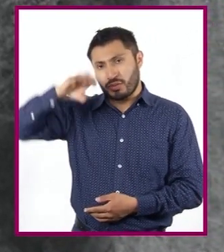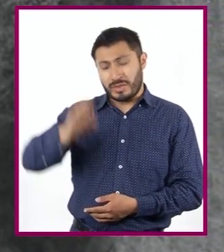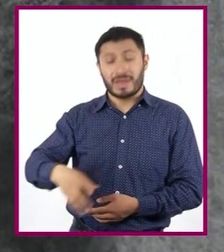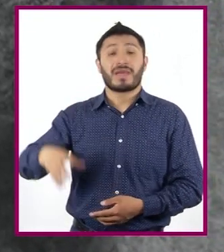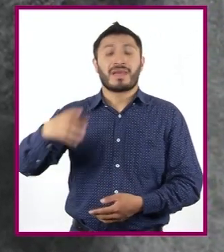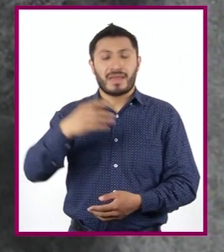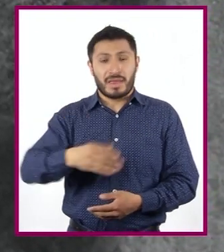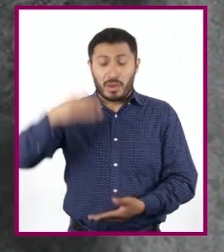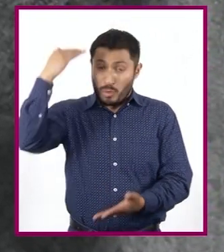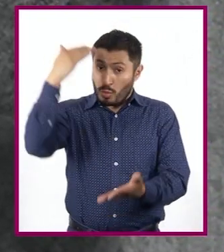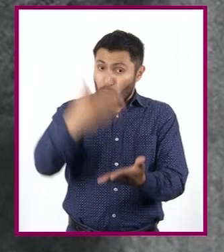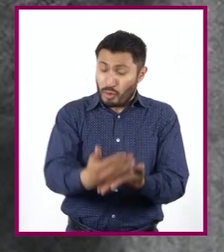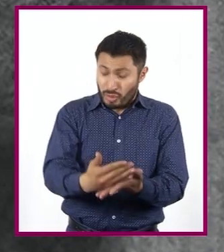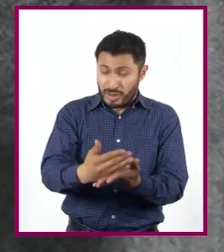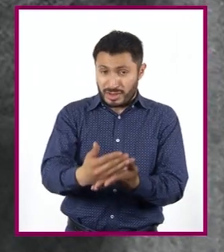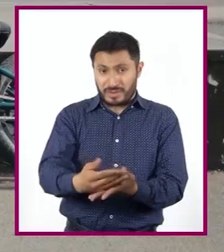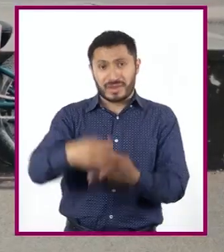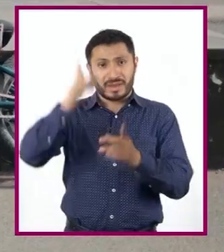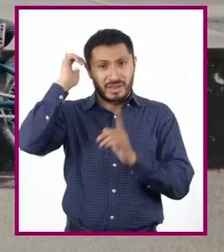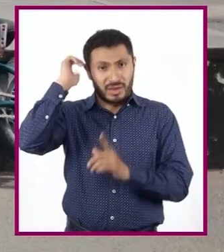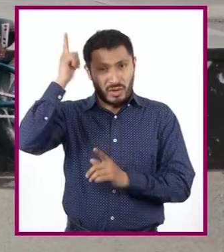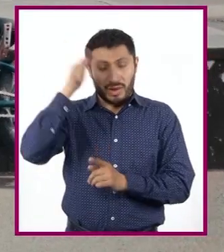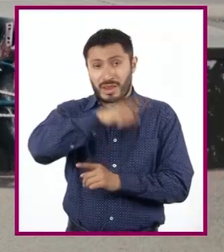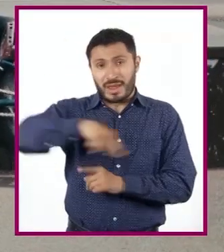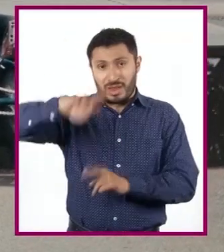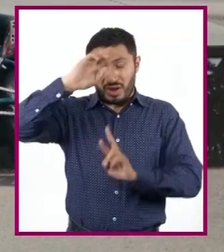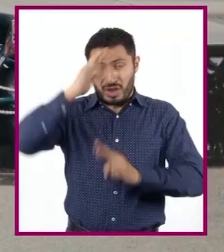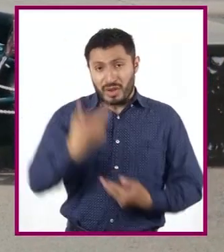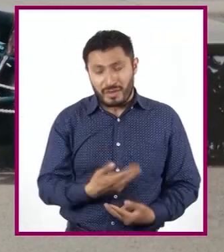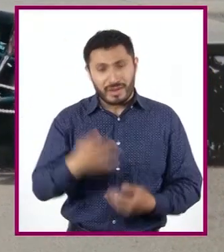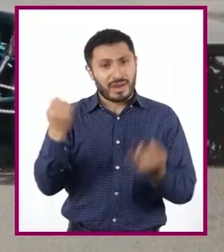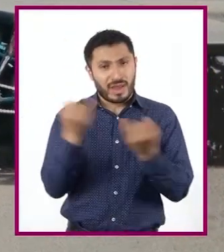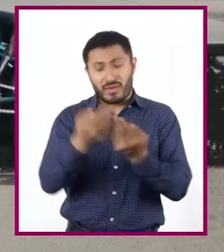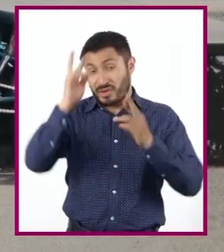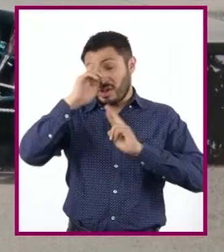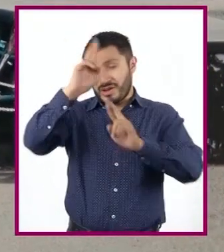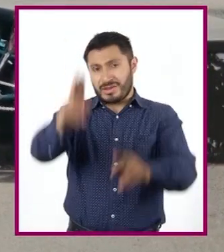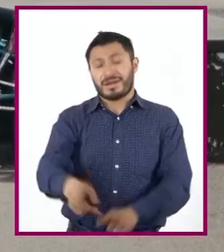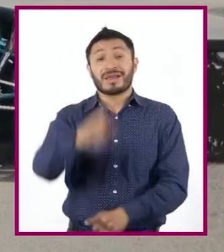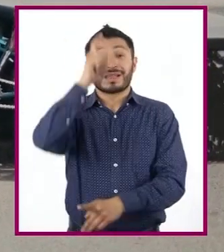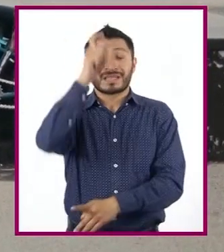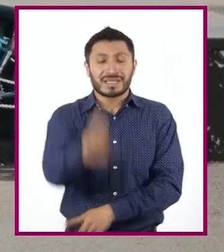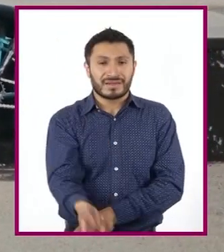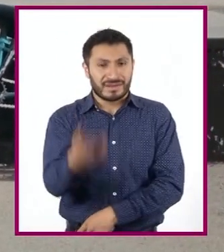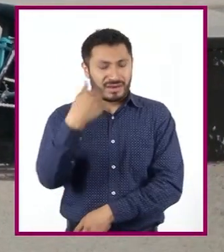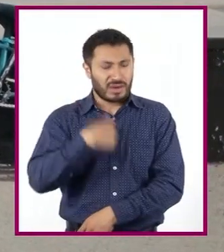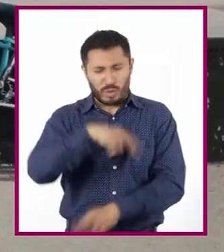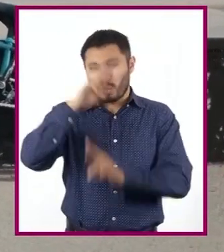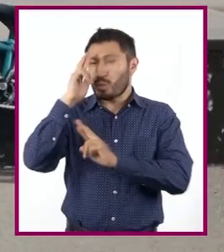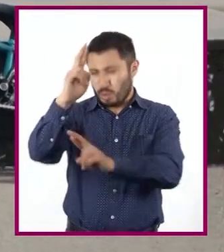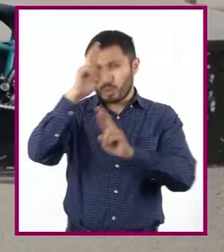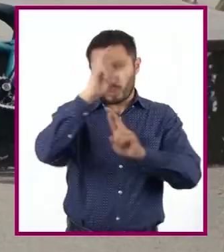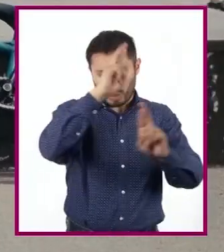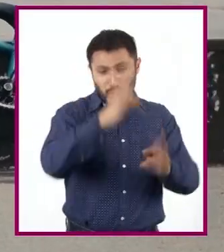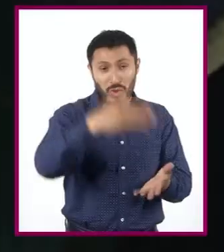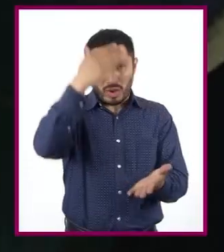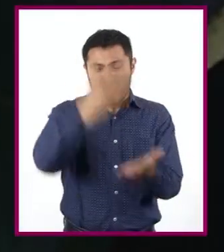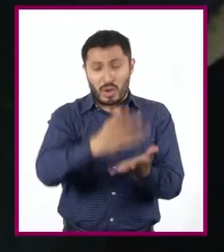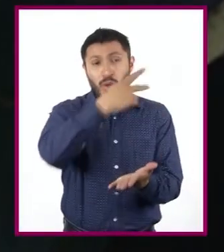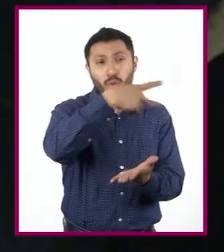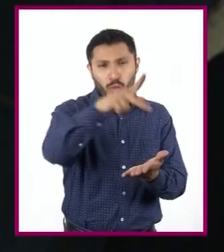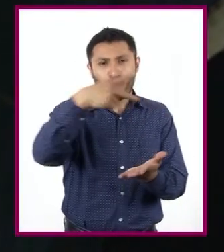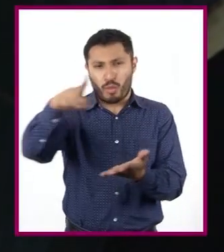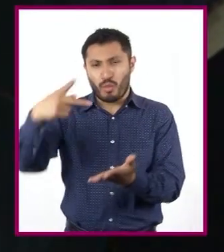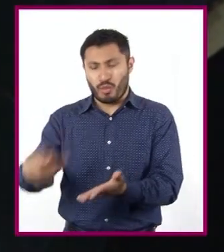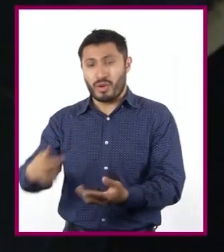invita a explorarlo en el nivel de la prohibición, vamos, desde el nivel de la prohibición. Entonces, claro, desde la misma lectura, antes de dedicarme